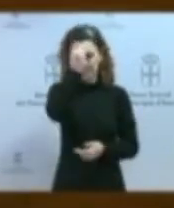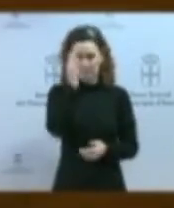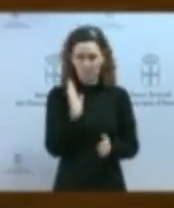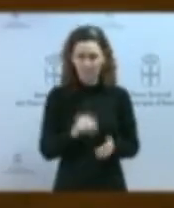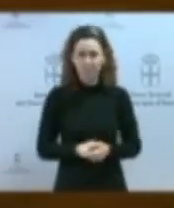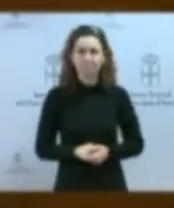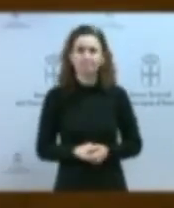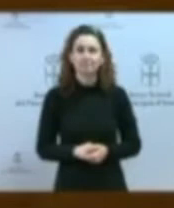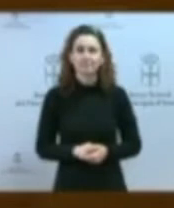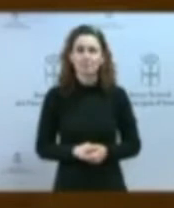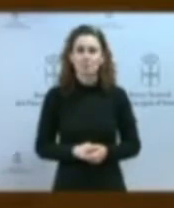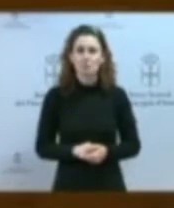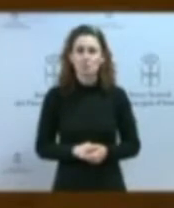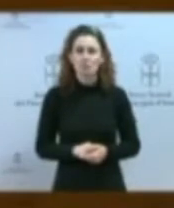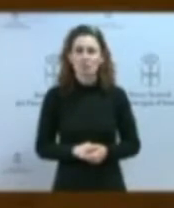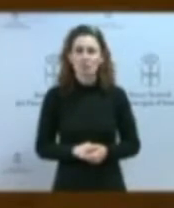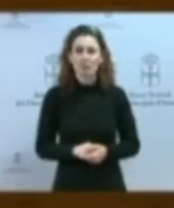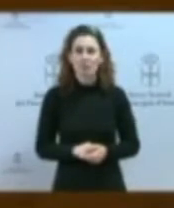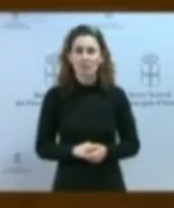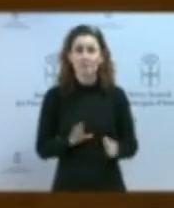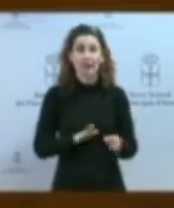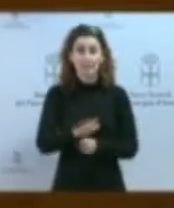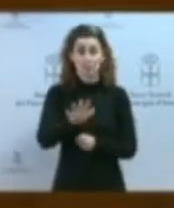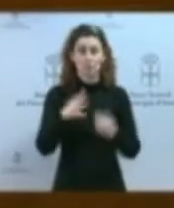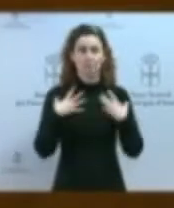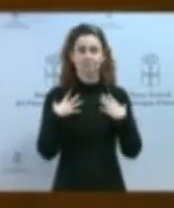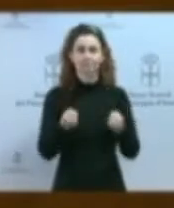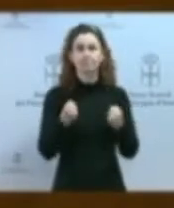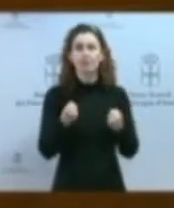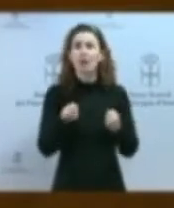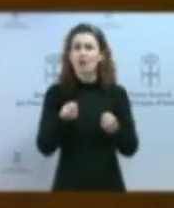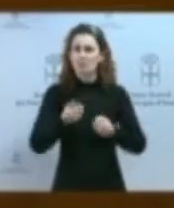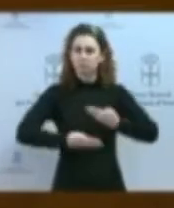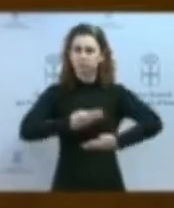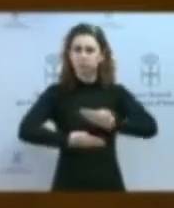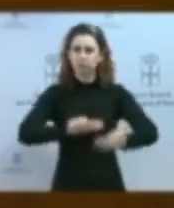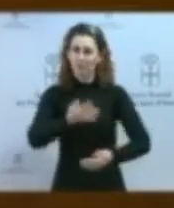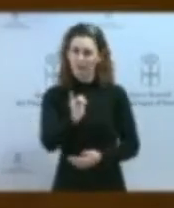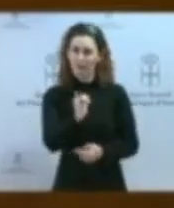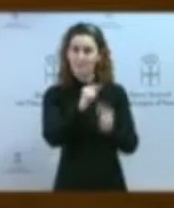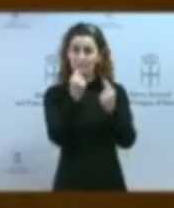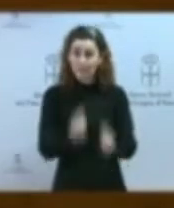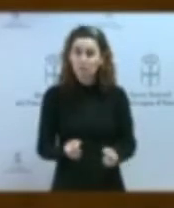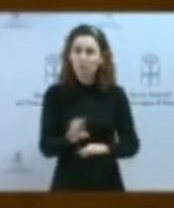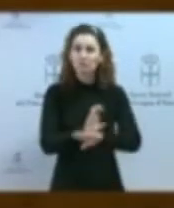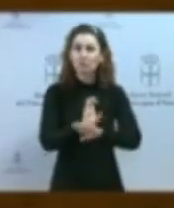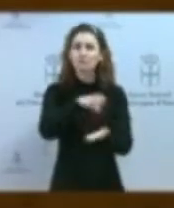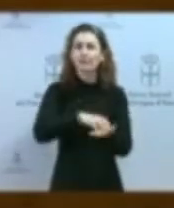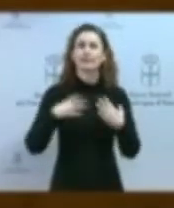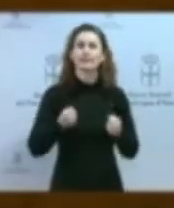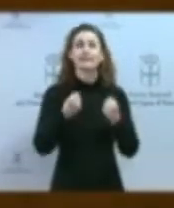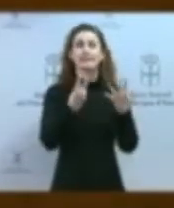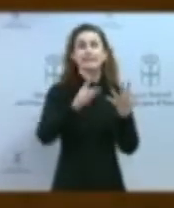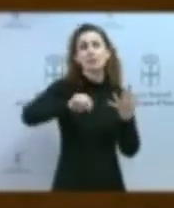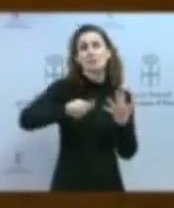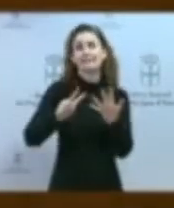en materia sanitaria hay avances. El presupuesto de la Consejería de Salud sube un 7,7% respecto al ejercicio anterior. Hay